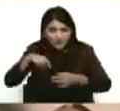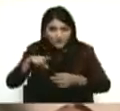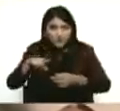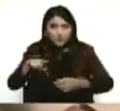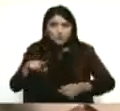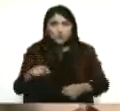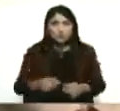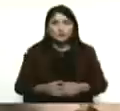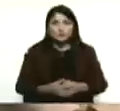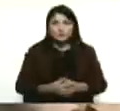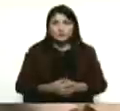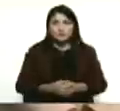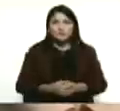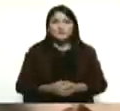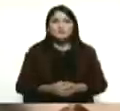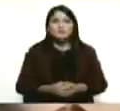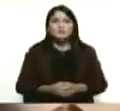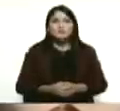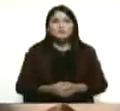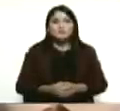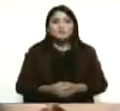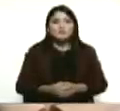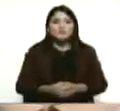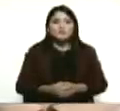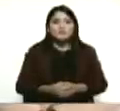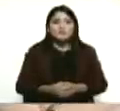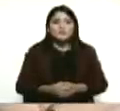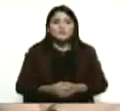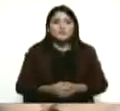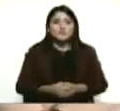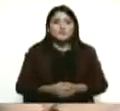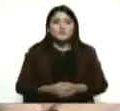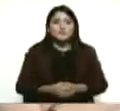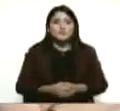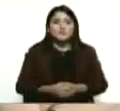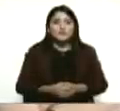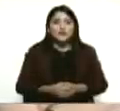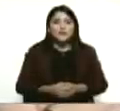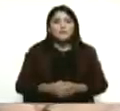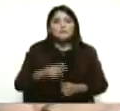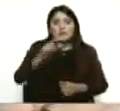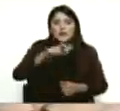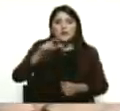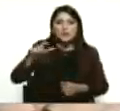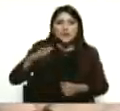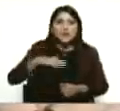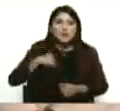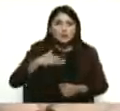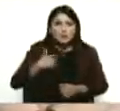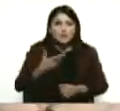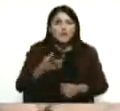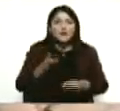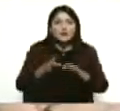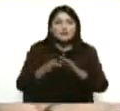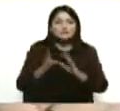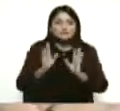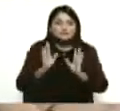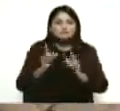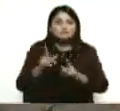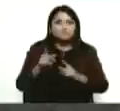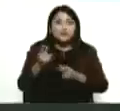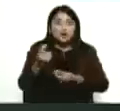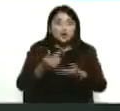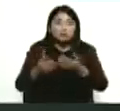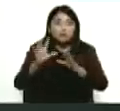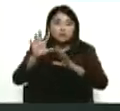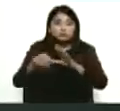para el desarrollo de una determinada ciudad o pueblo y para que la gente pueda acceder a viviendas muy económicas, entonces tendrían